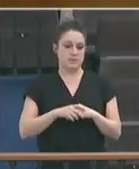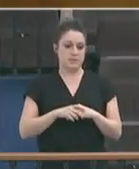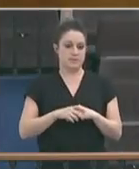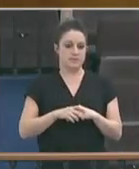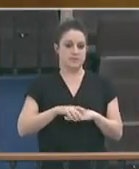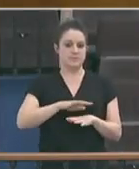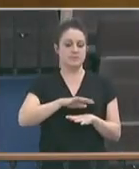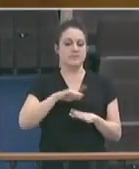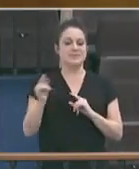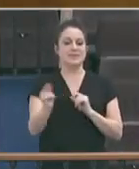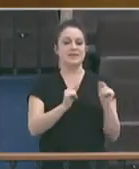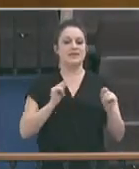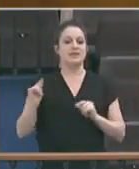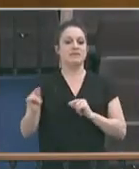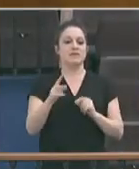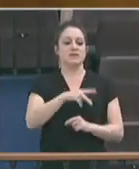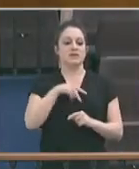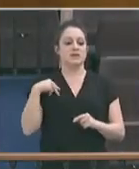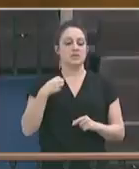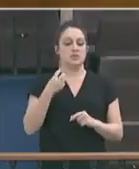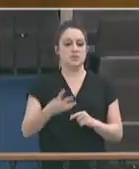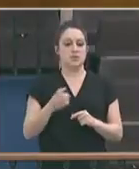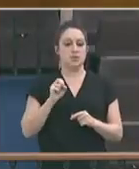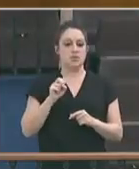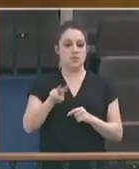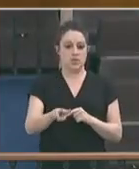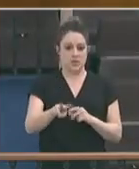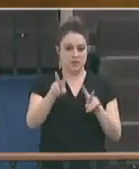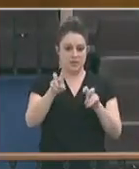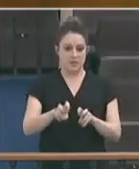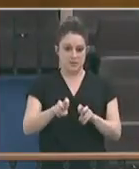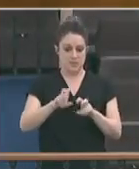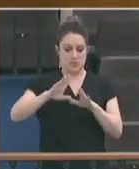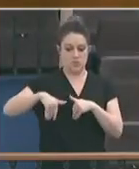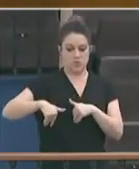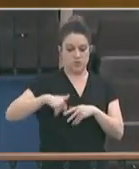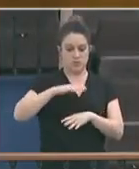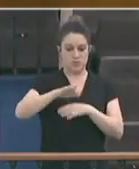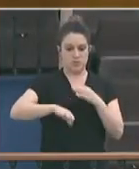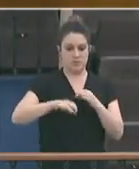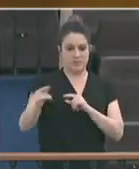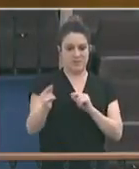12, relativo al estado de la sanidad de Castilla-La Mancha, es decir, al último que se ha debatido.